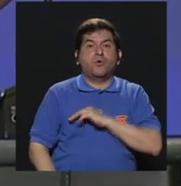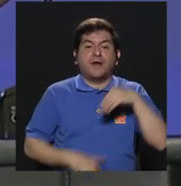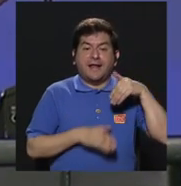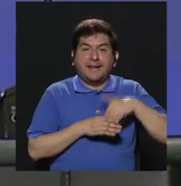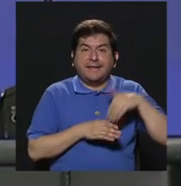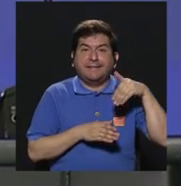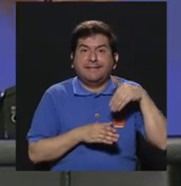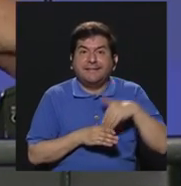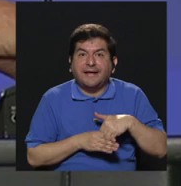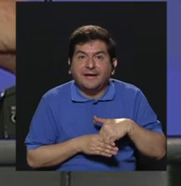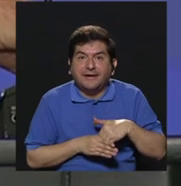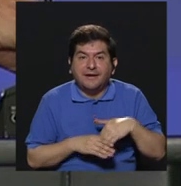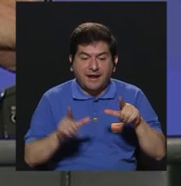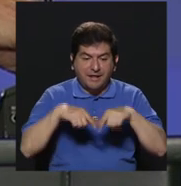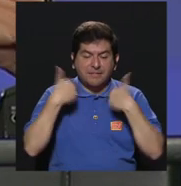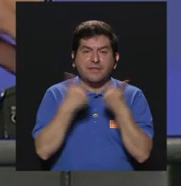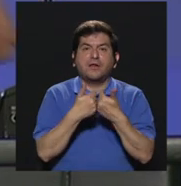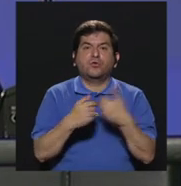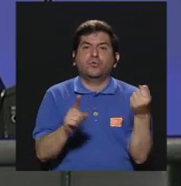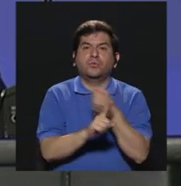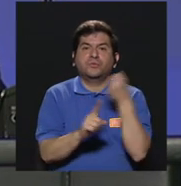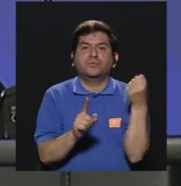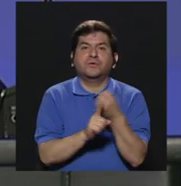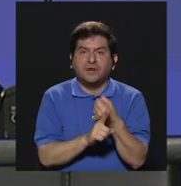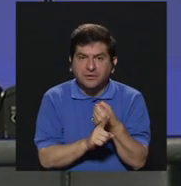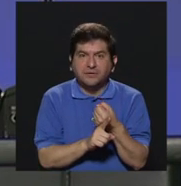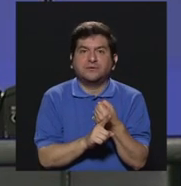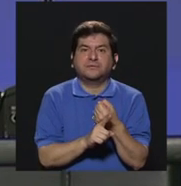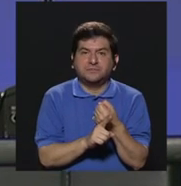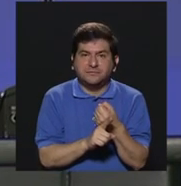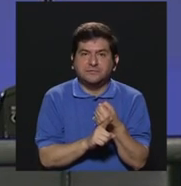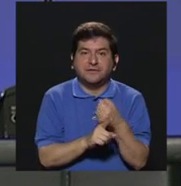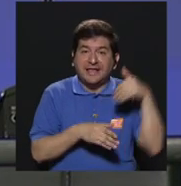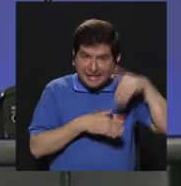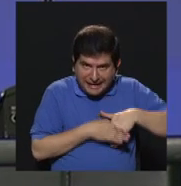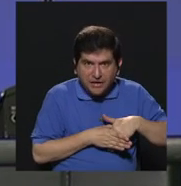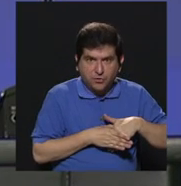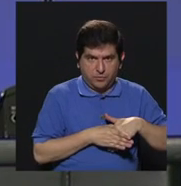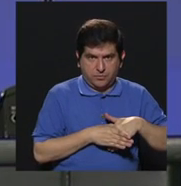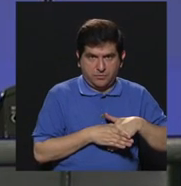interna de las pandillas hacia adentro.